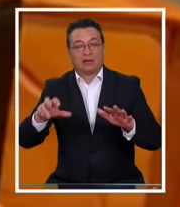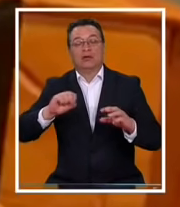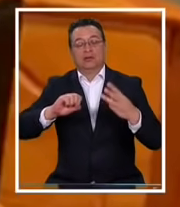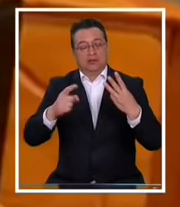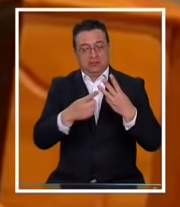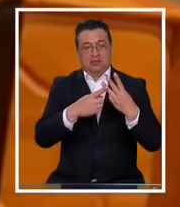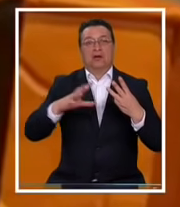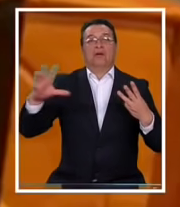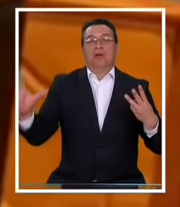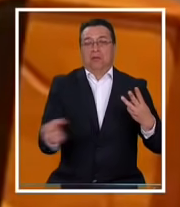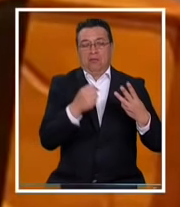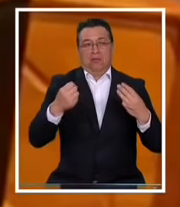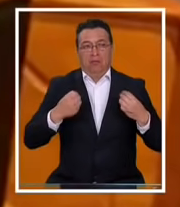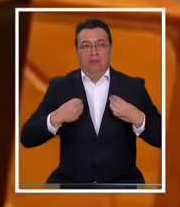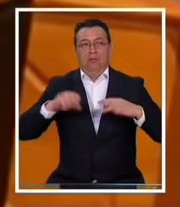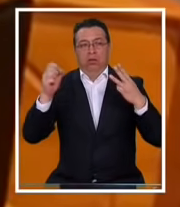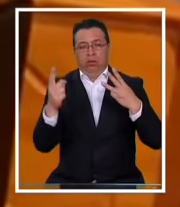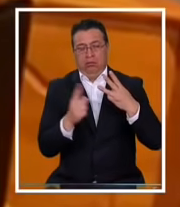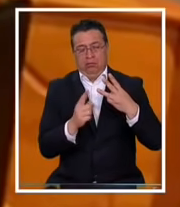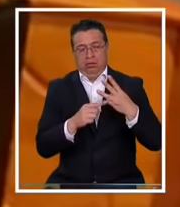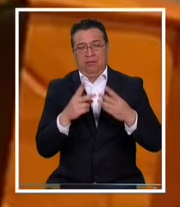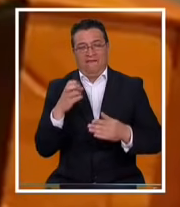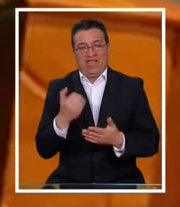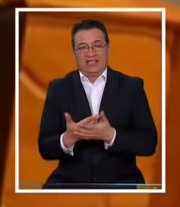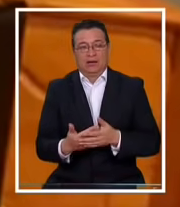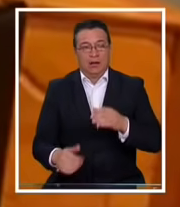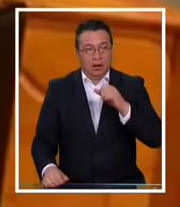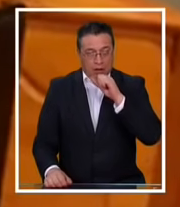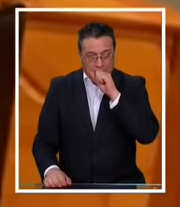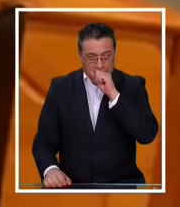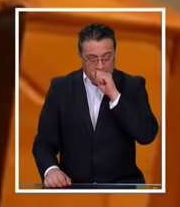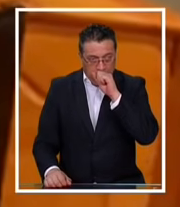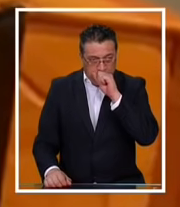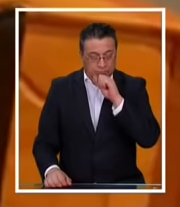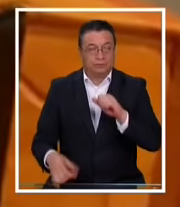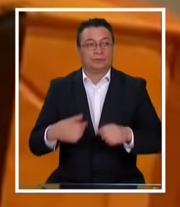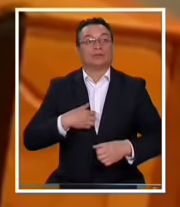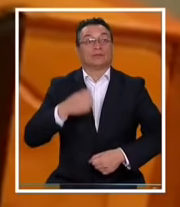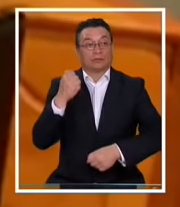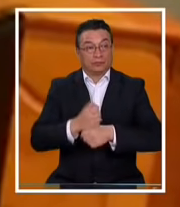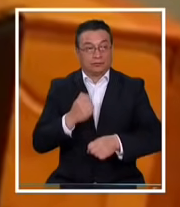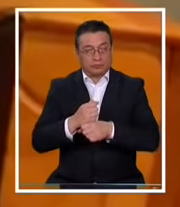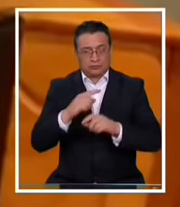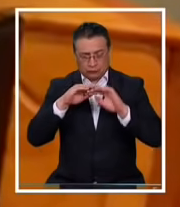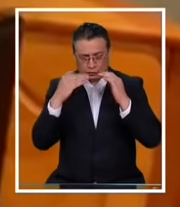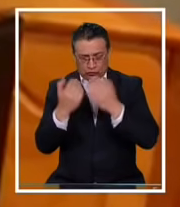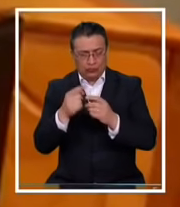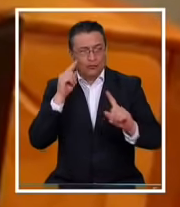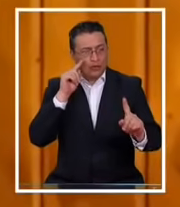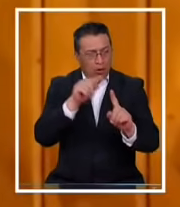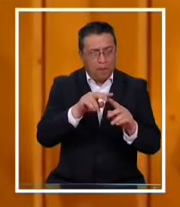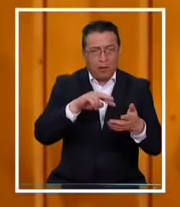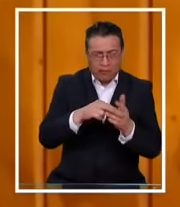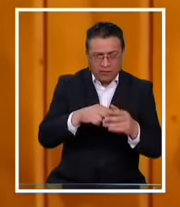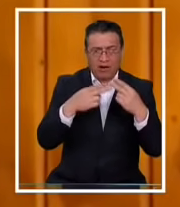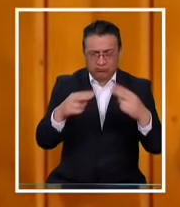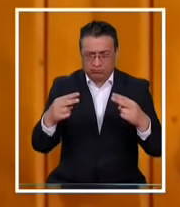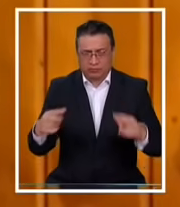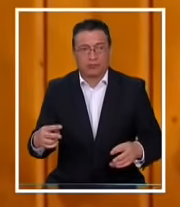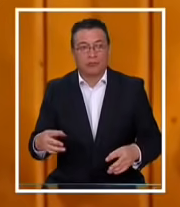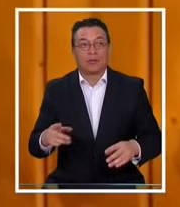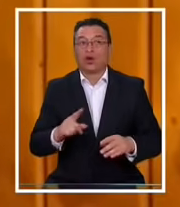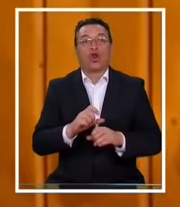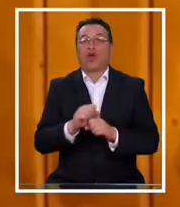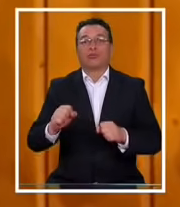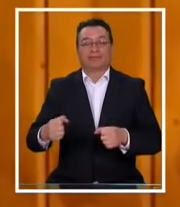tercera elección. En un trabajo 24/7, trabajar por esos problemas que ustedes les han. Sin embargo, no